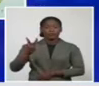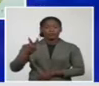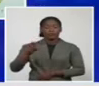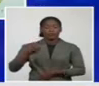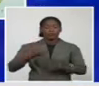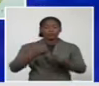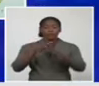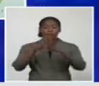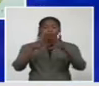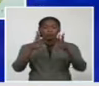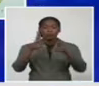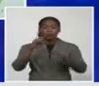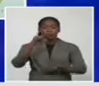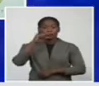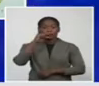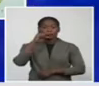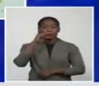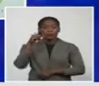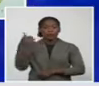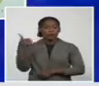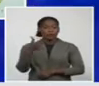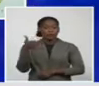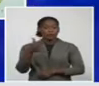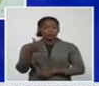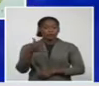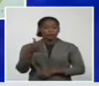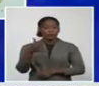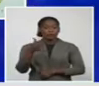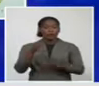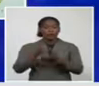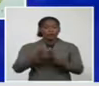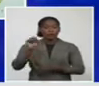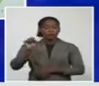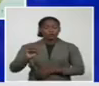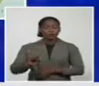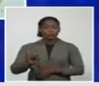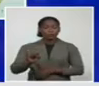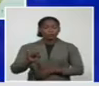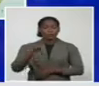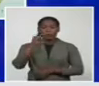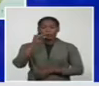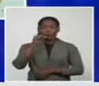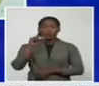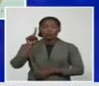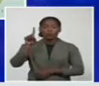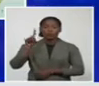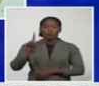Batabanó, Jaruco, Melena del Sur y Bejucal, 1 de cada uno.